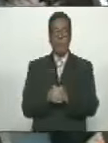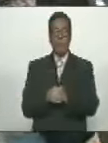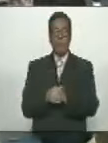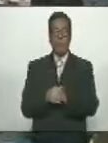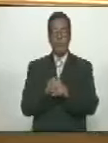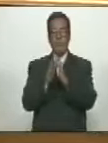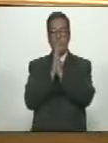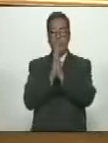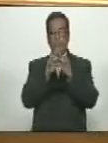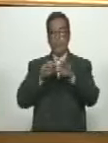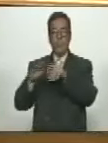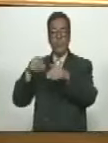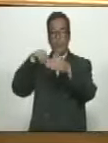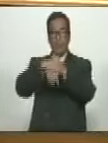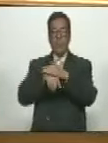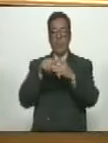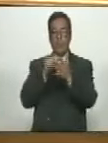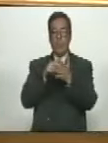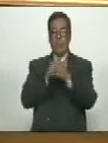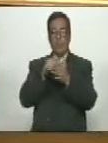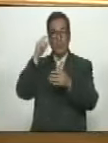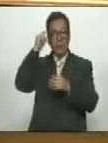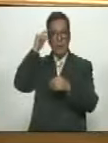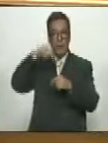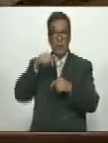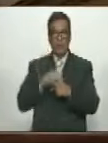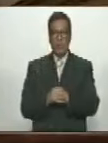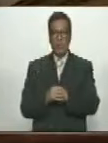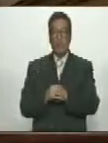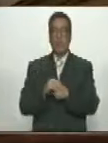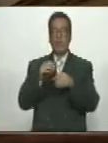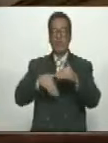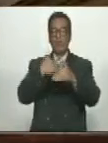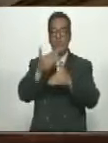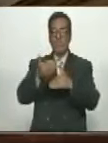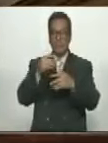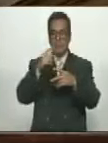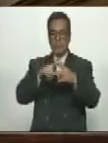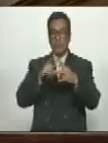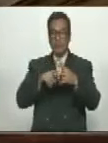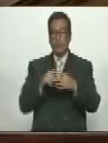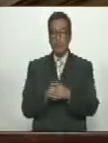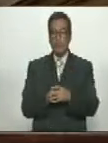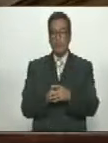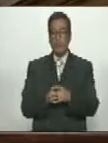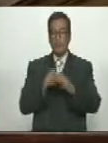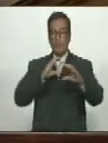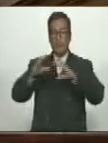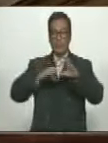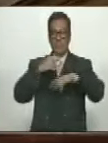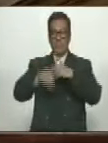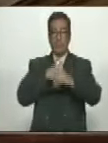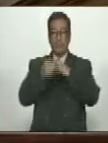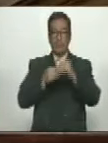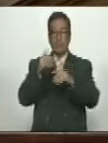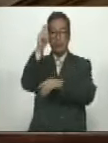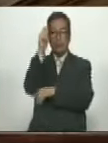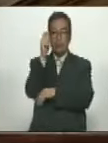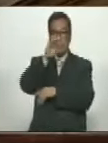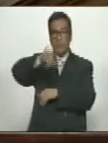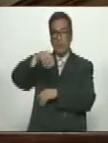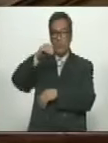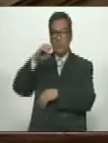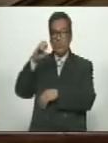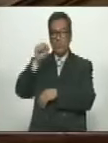Por favor, secretaria, incluye el punto en el orden del día. Siguiente punto de la cuenta. Comunicación suscrita por el diputado